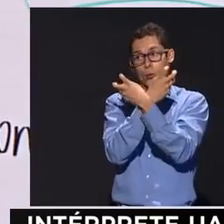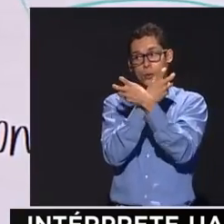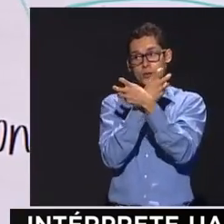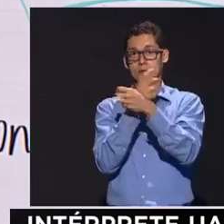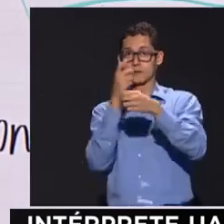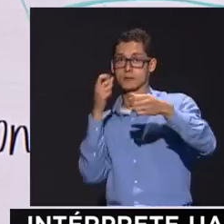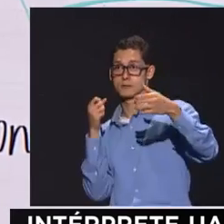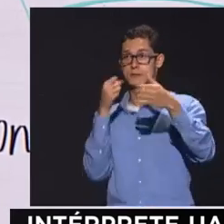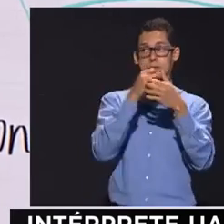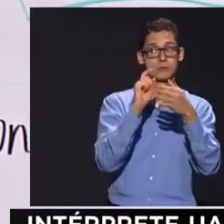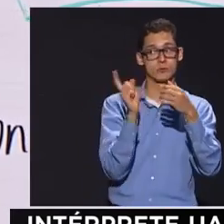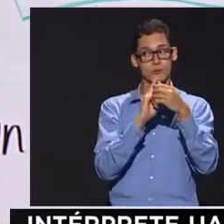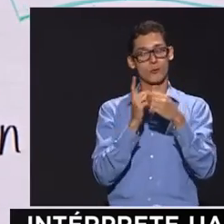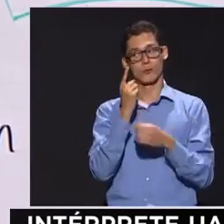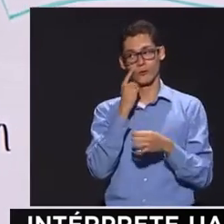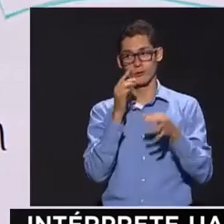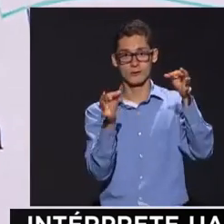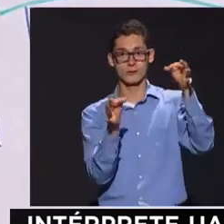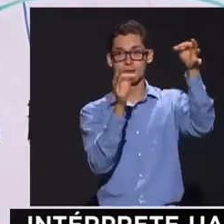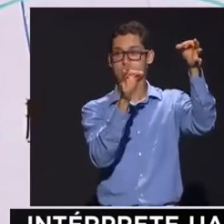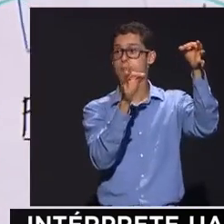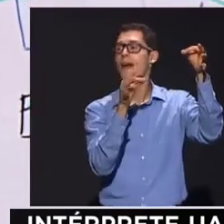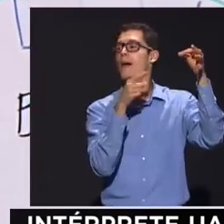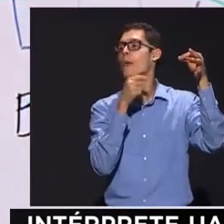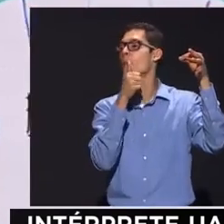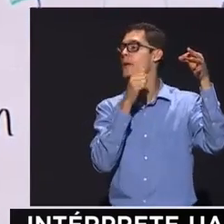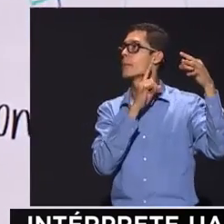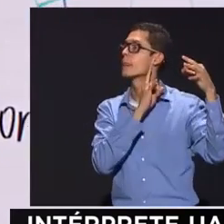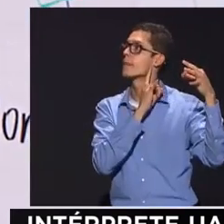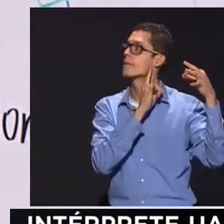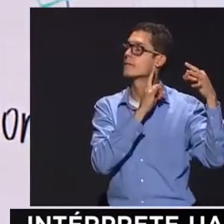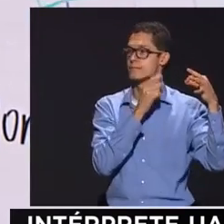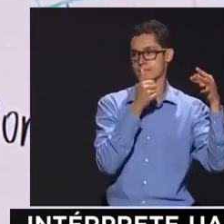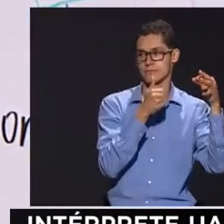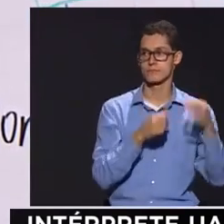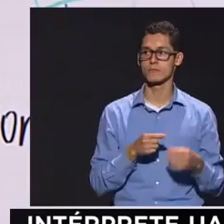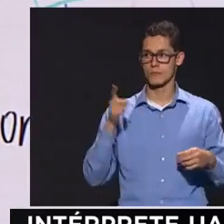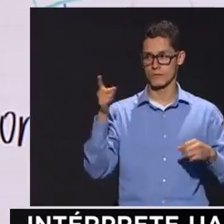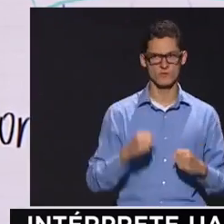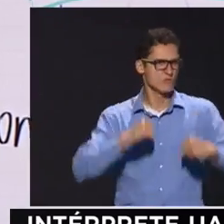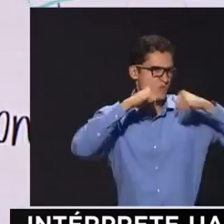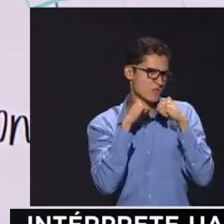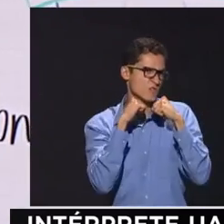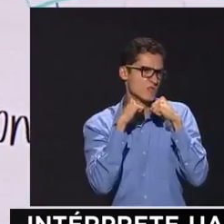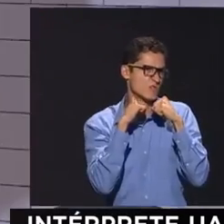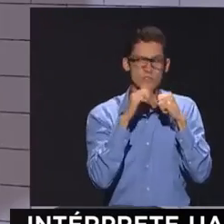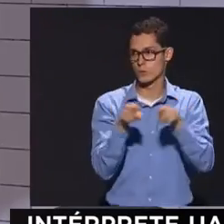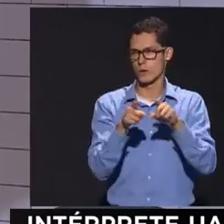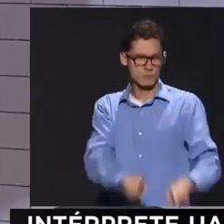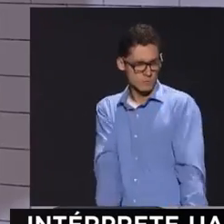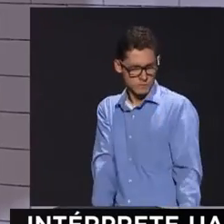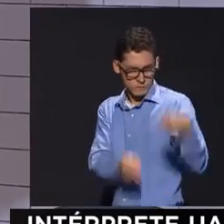no es muy atractivo porque tiene un sonido especial bueno cada por una situación como de guerra como exacto